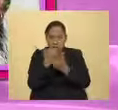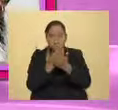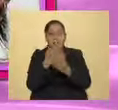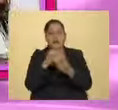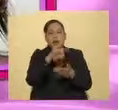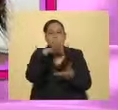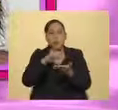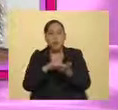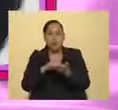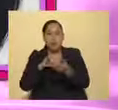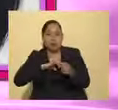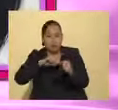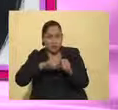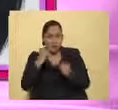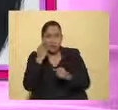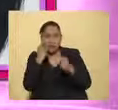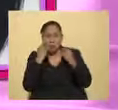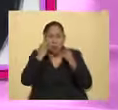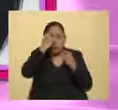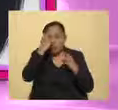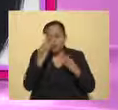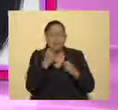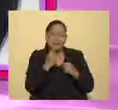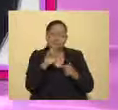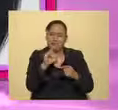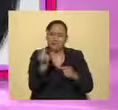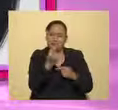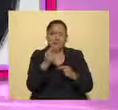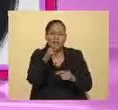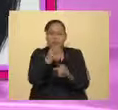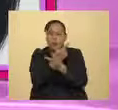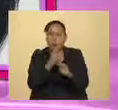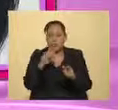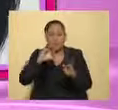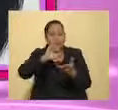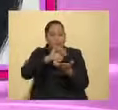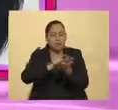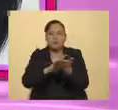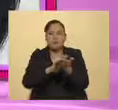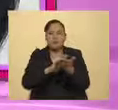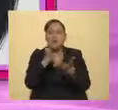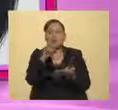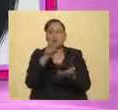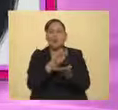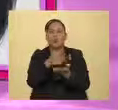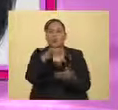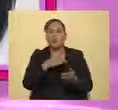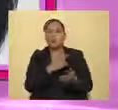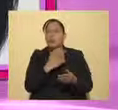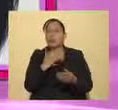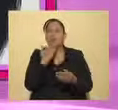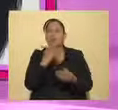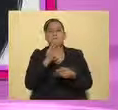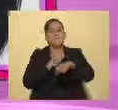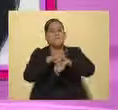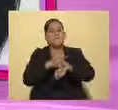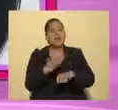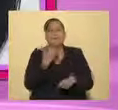en específica, sino en donde realmente nosotros necesitamos sentir bien nuestra piel,